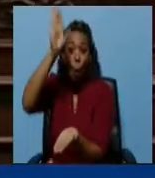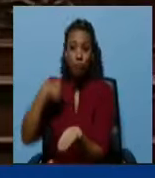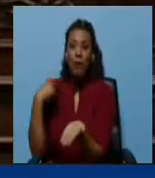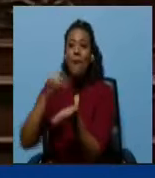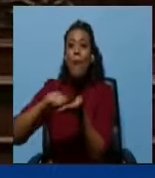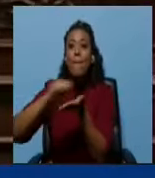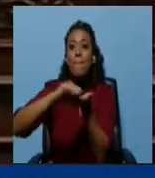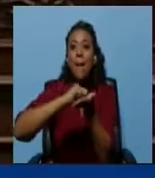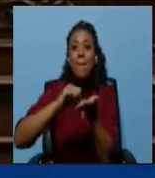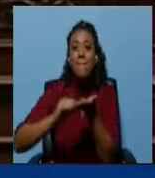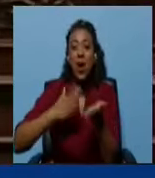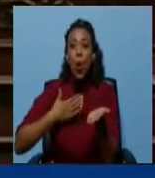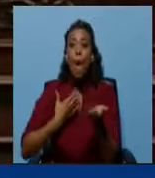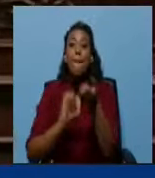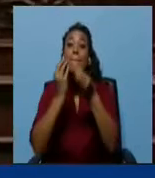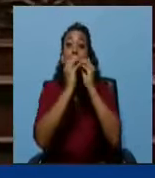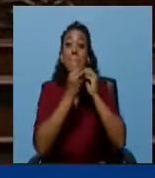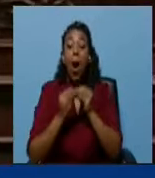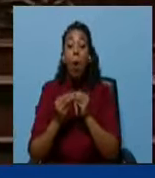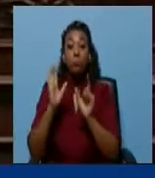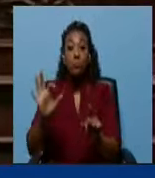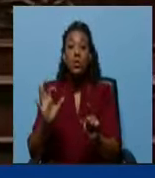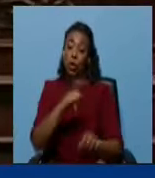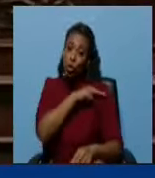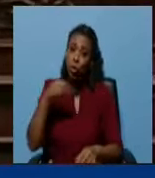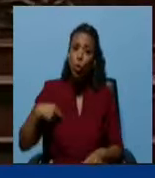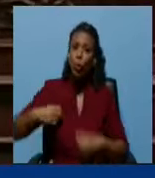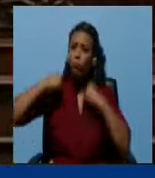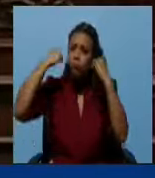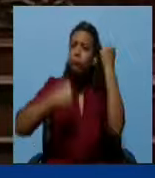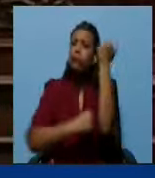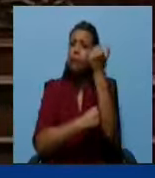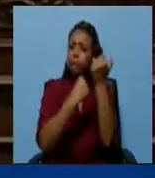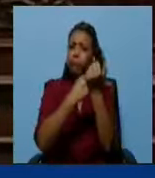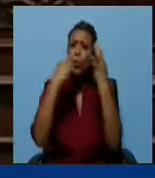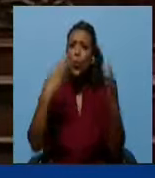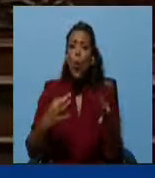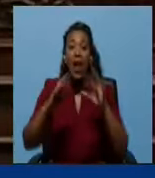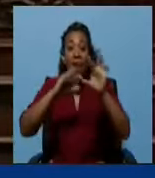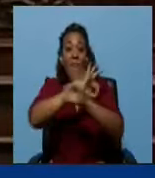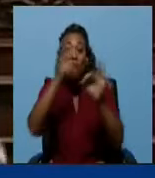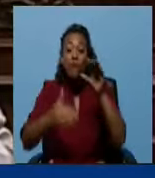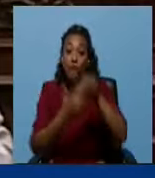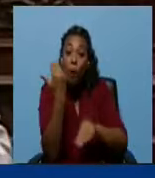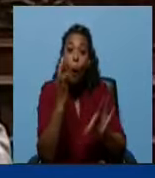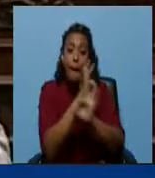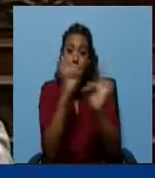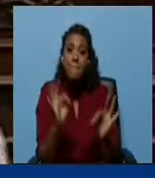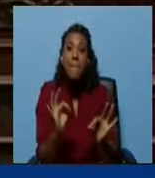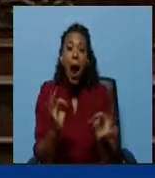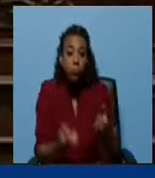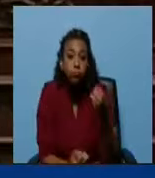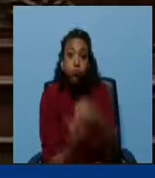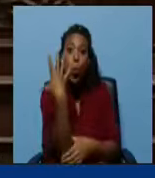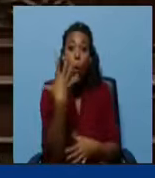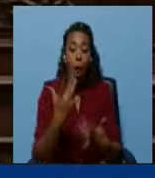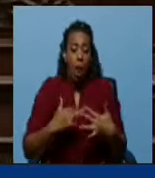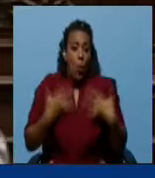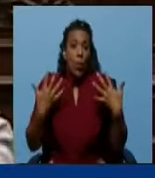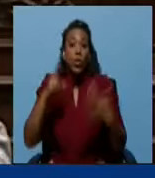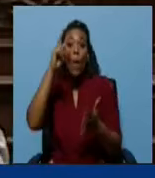futuro y podamos nosotros consolidar esta fórmula mágica que ha surgido al calor del